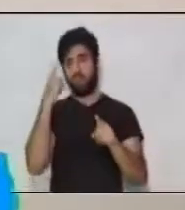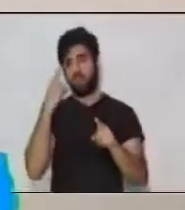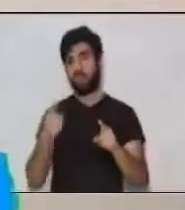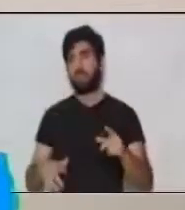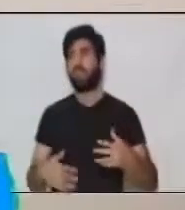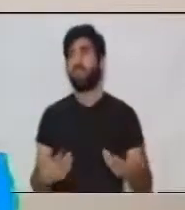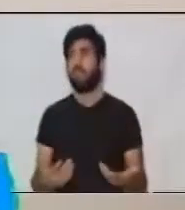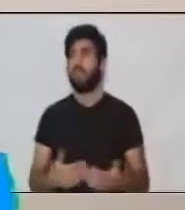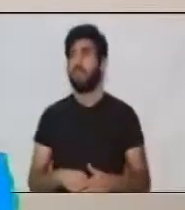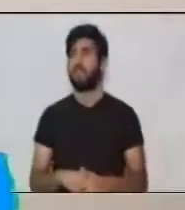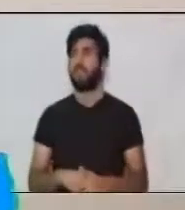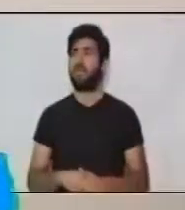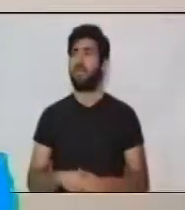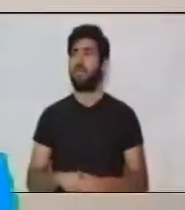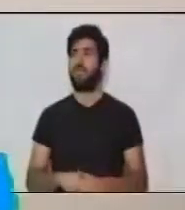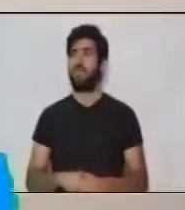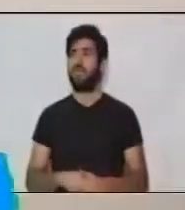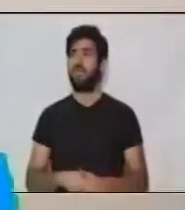Alternos